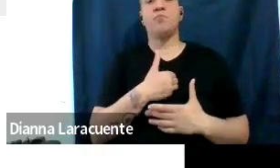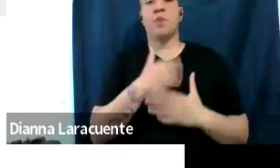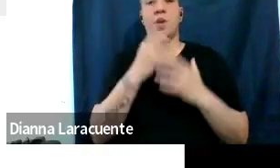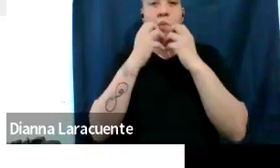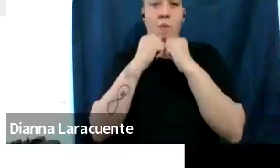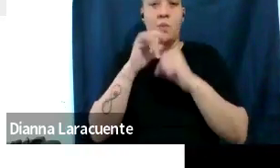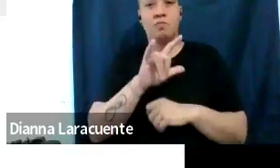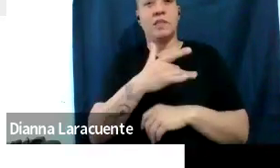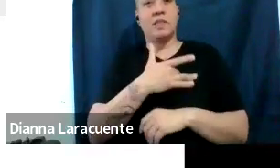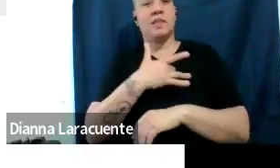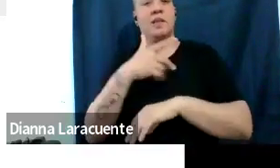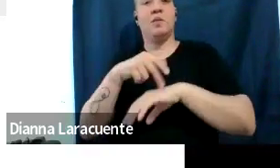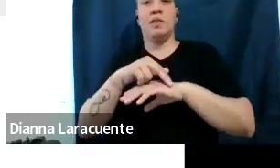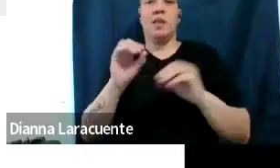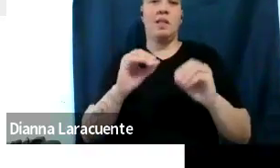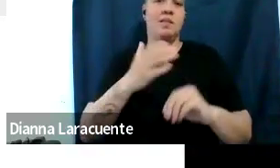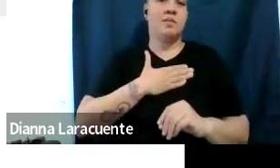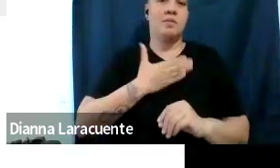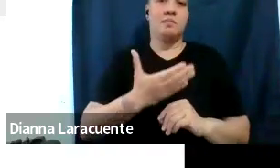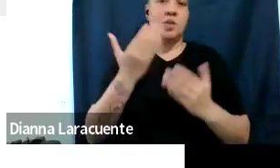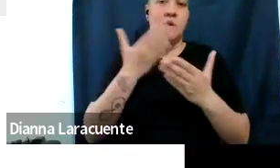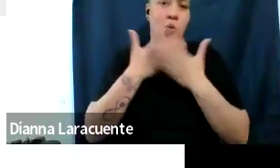Rico. Es que nadie se sacrifica así si no hay amor.